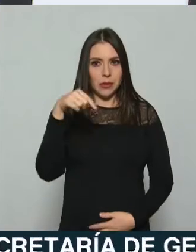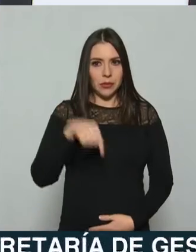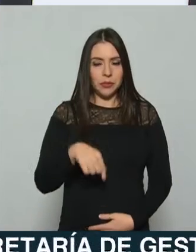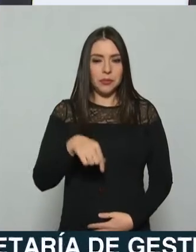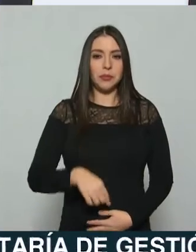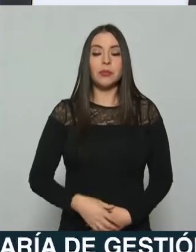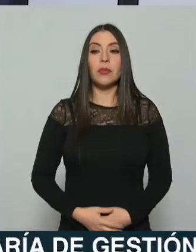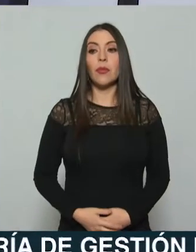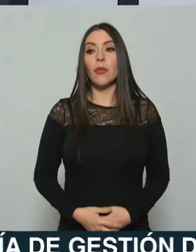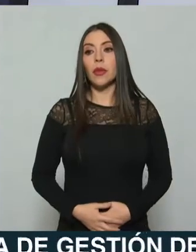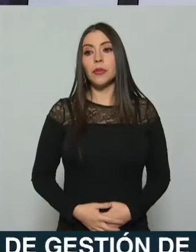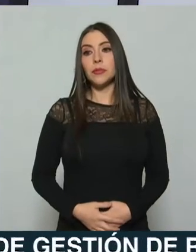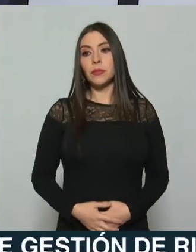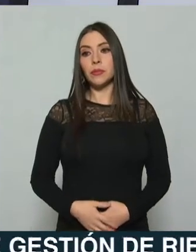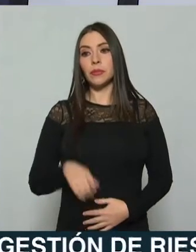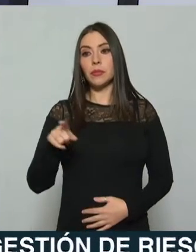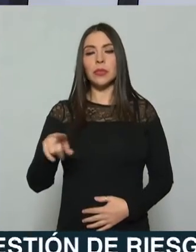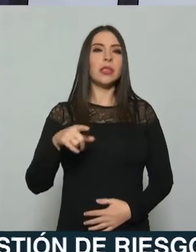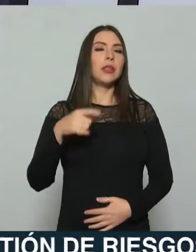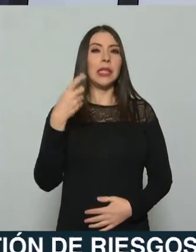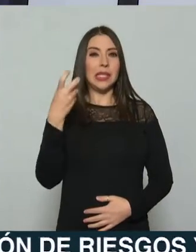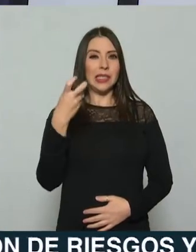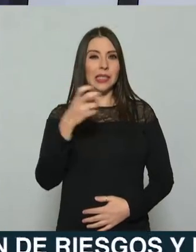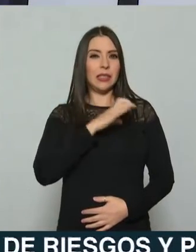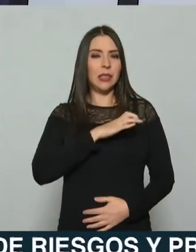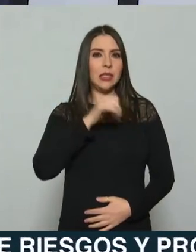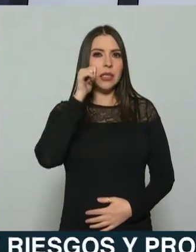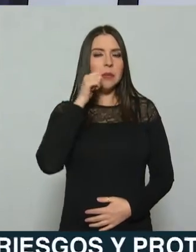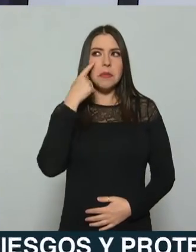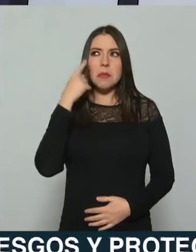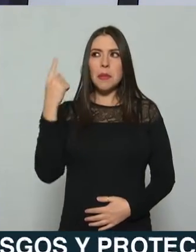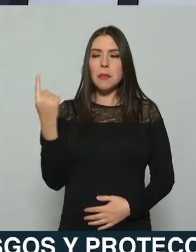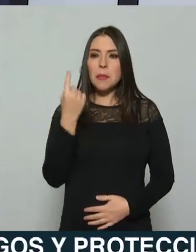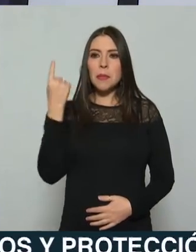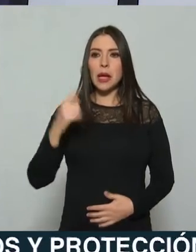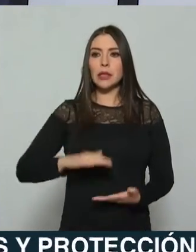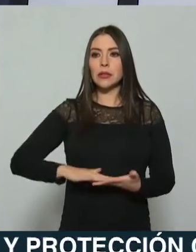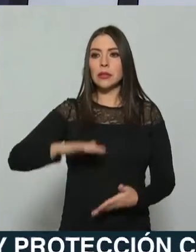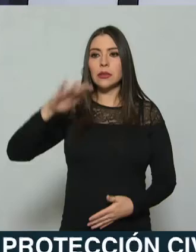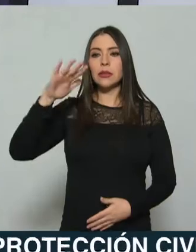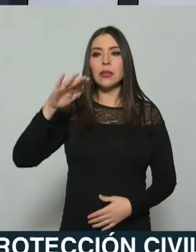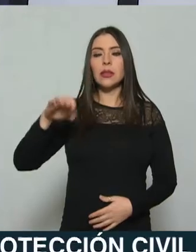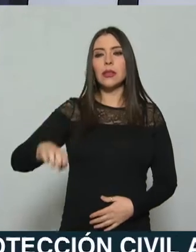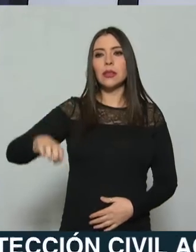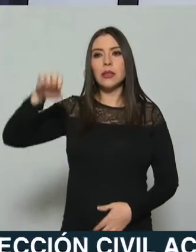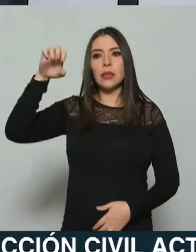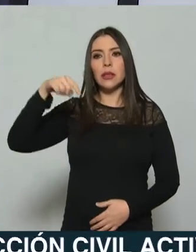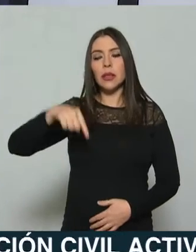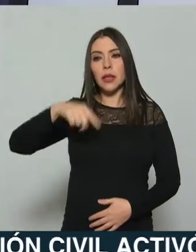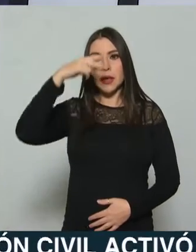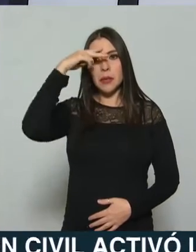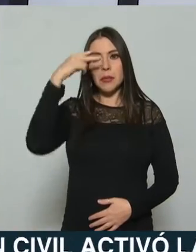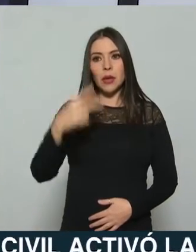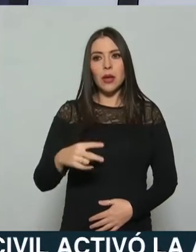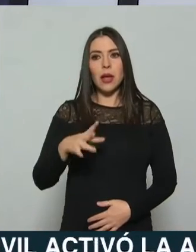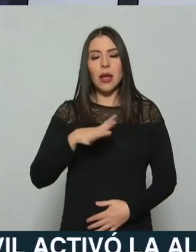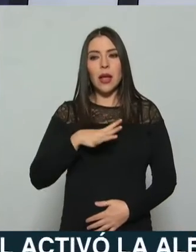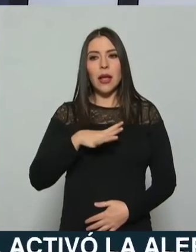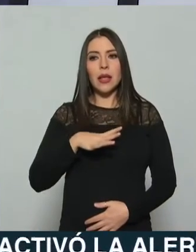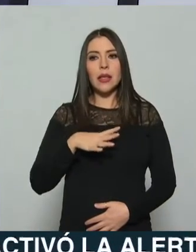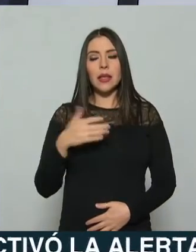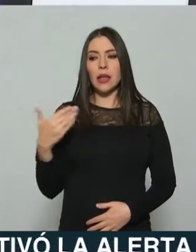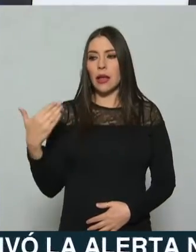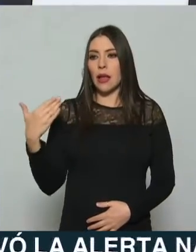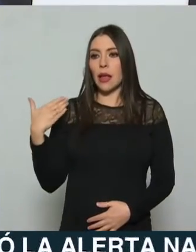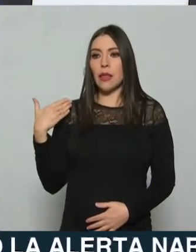que se presenta, ¿no? en adultos mayores, y aquí en México se está presentando 10